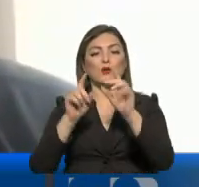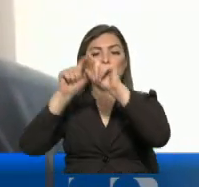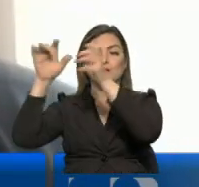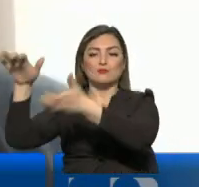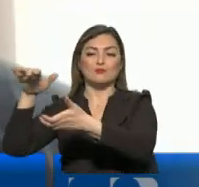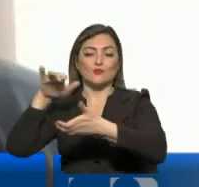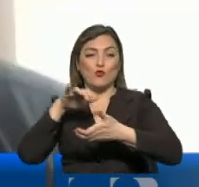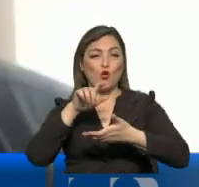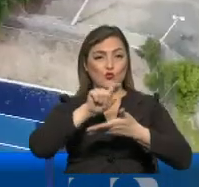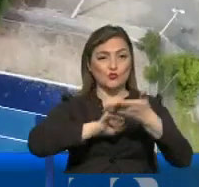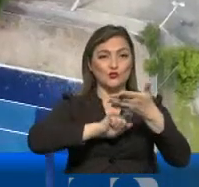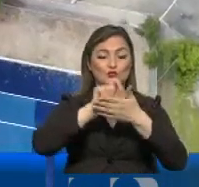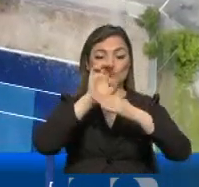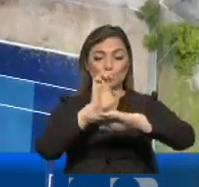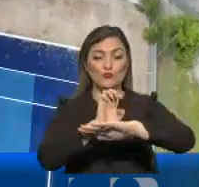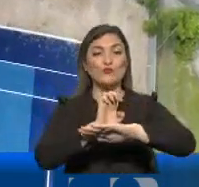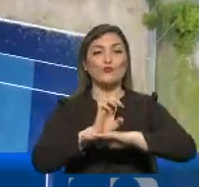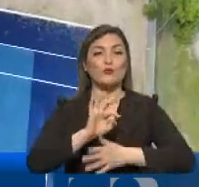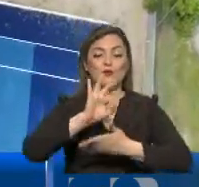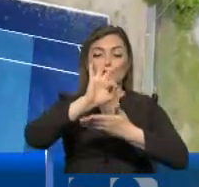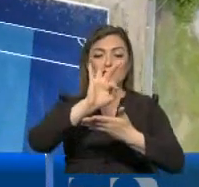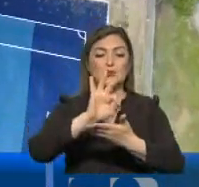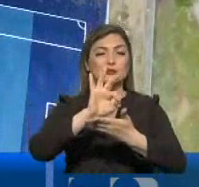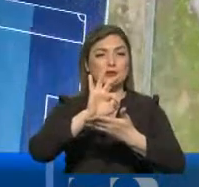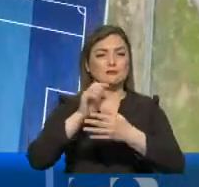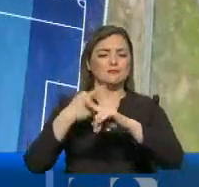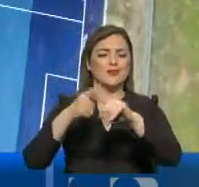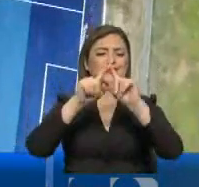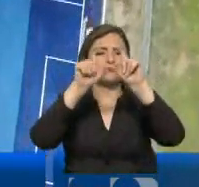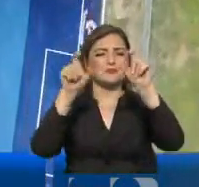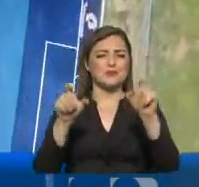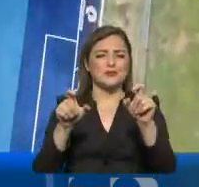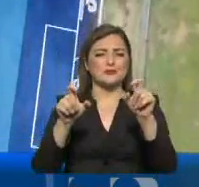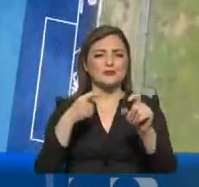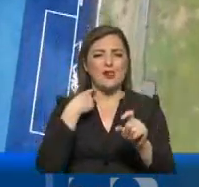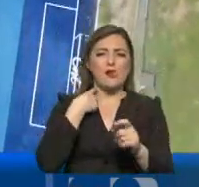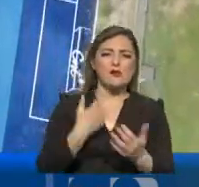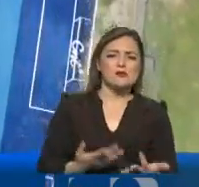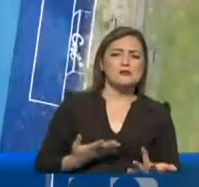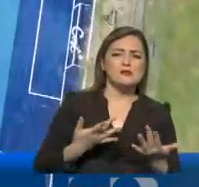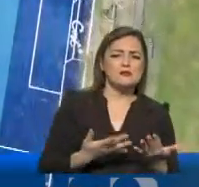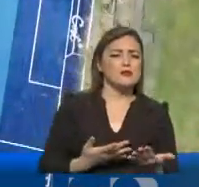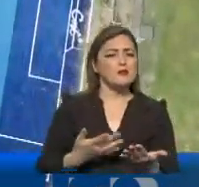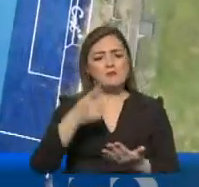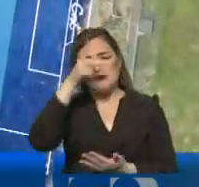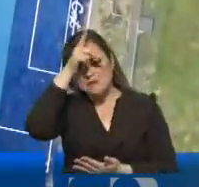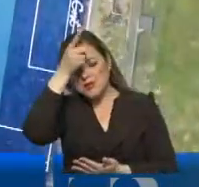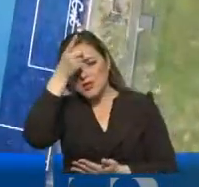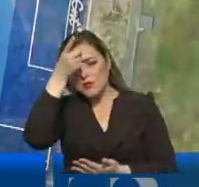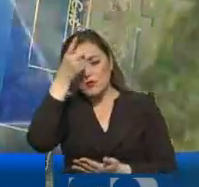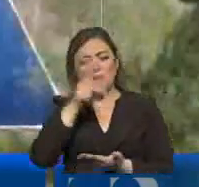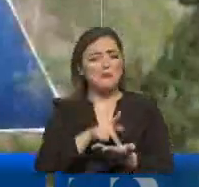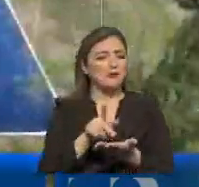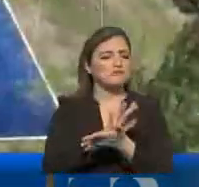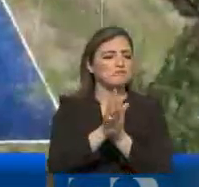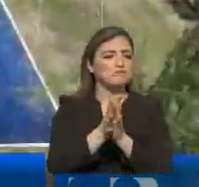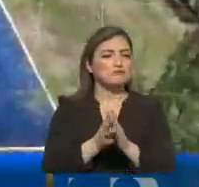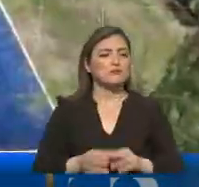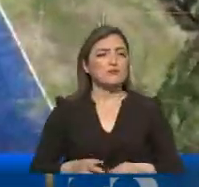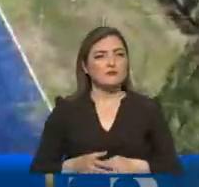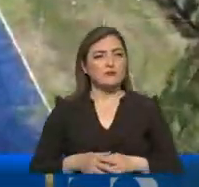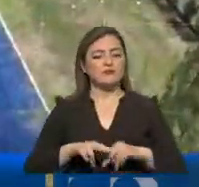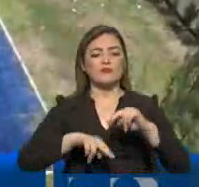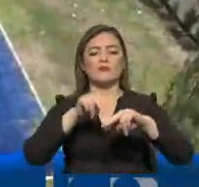y Contratistas del Ecuador y representa la treintena de empresas privadas que se hicieron cargo de la construcción de cada una de estas canchas, que en